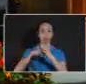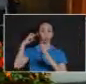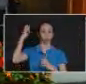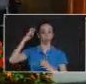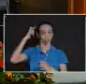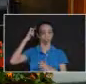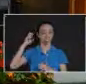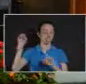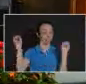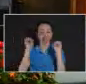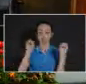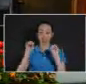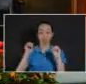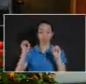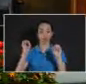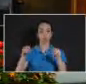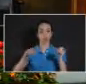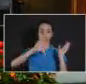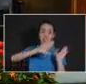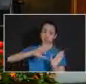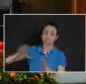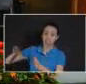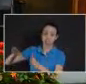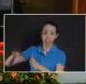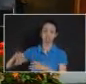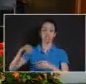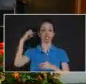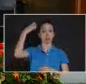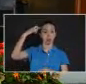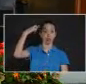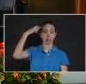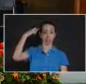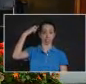Nadie deseche ni desprecie las profecías.